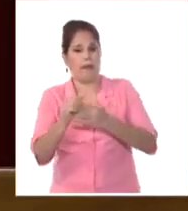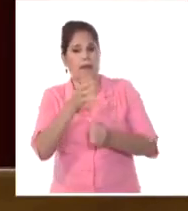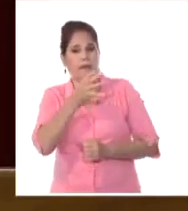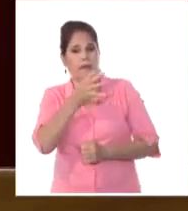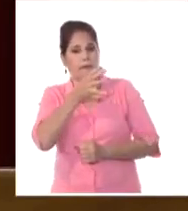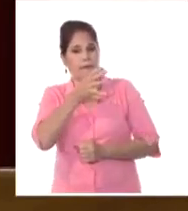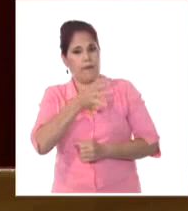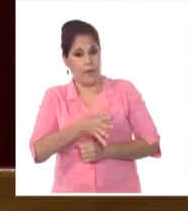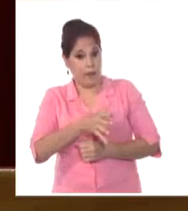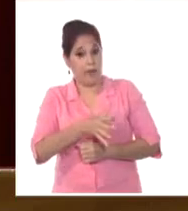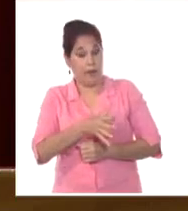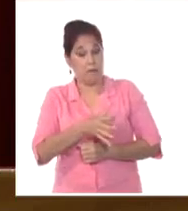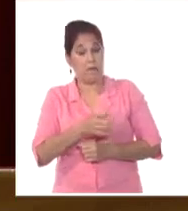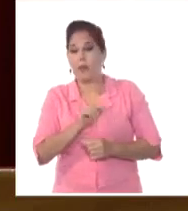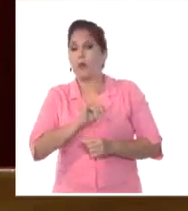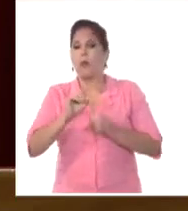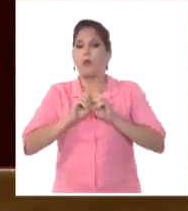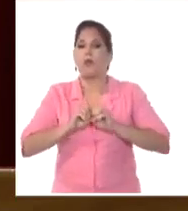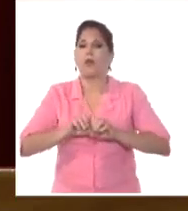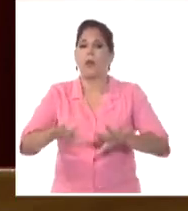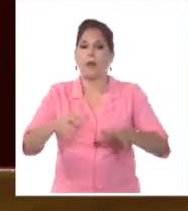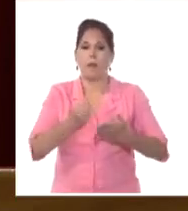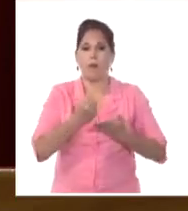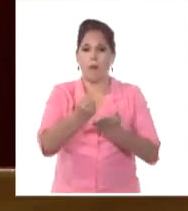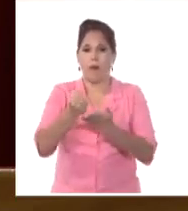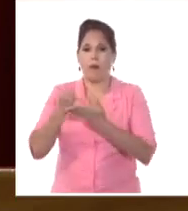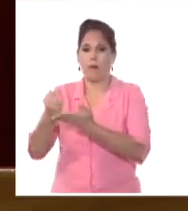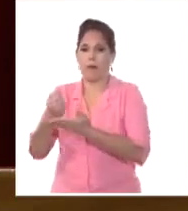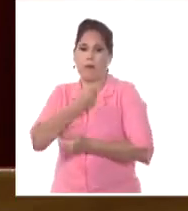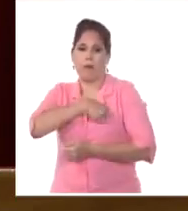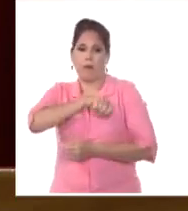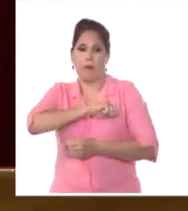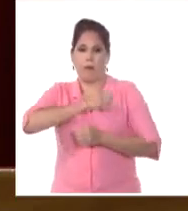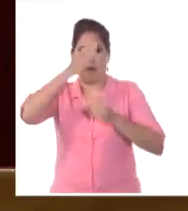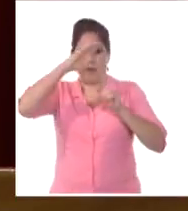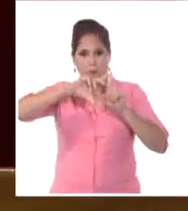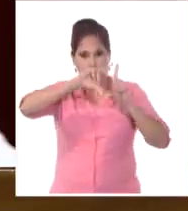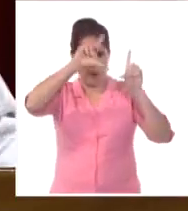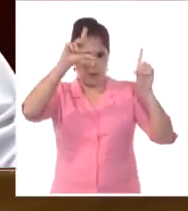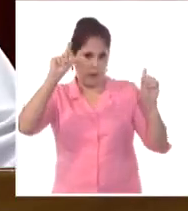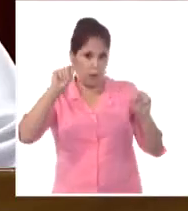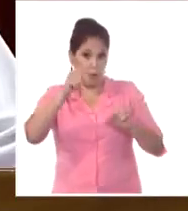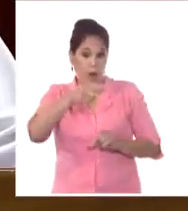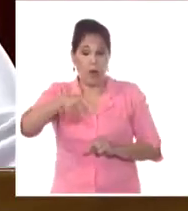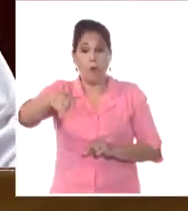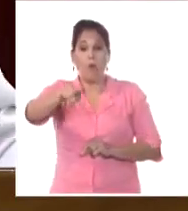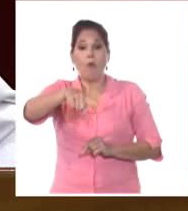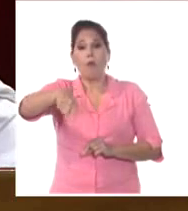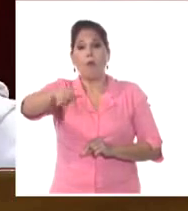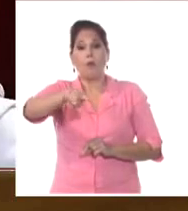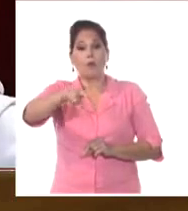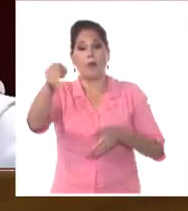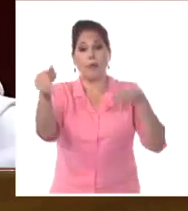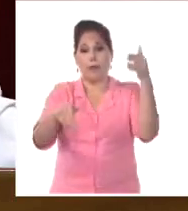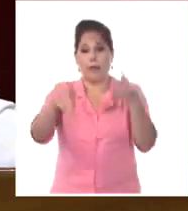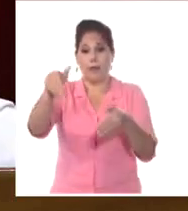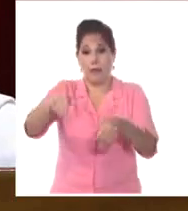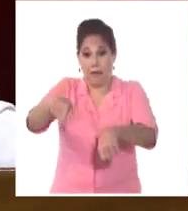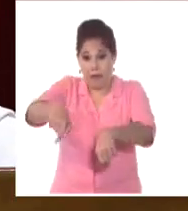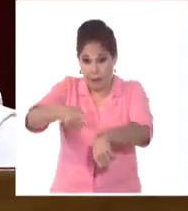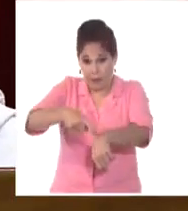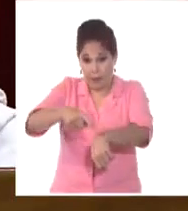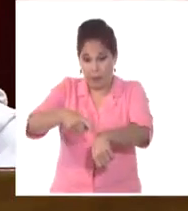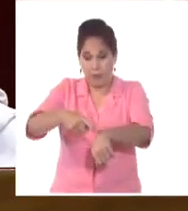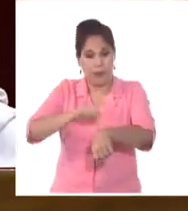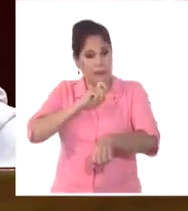Castro Ruz, paradigma de la solidaridad del pueblo cubano. Ustedes llegan en uno de esos momentos que se